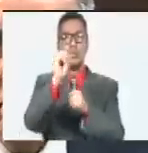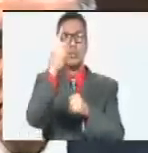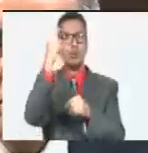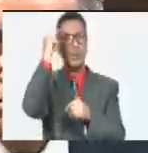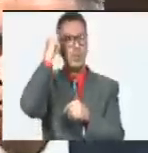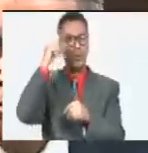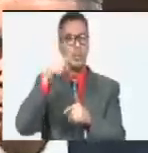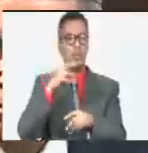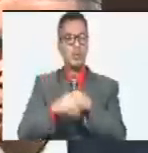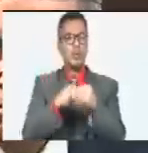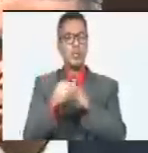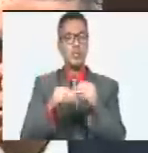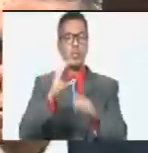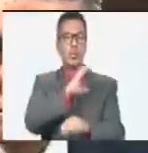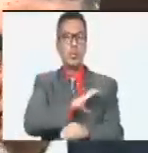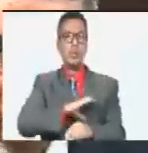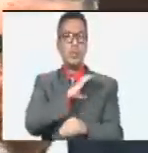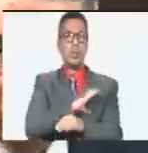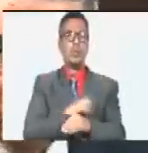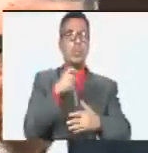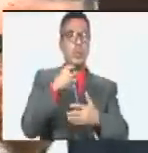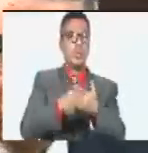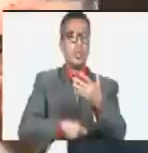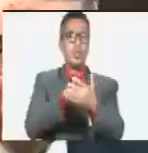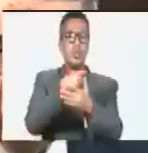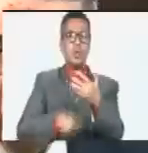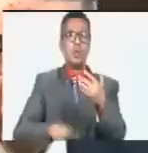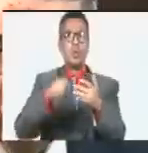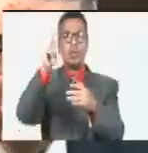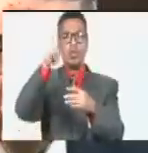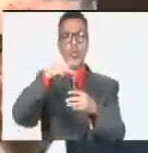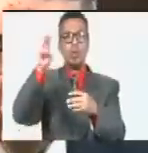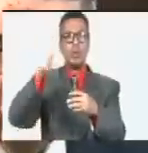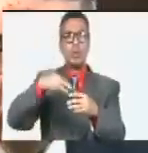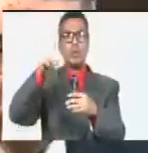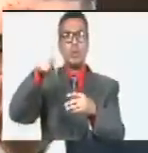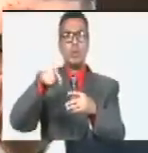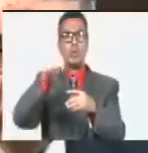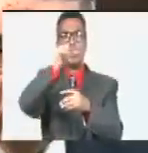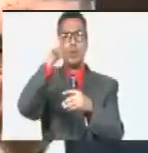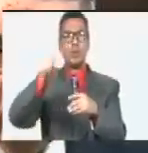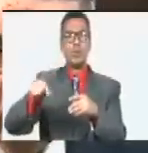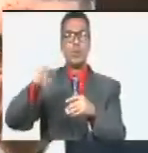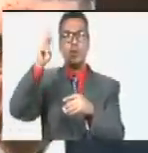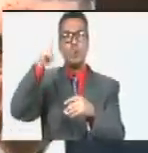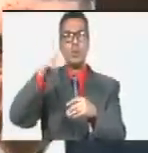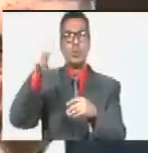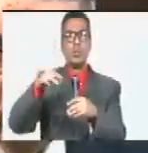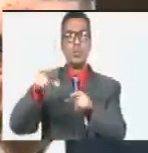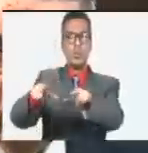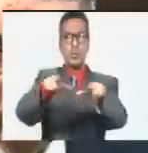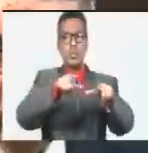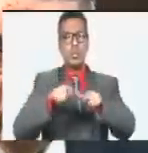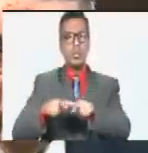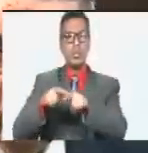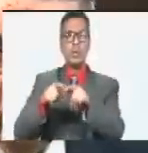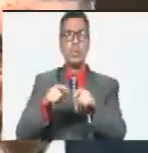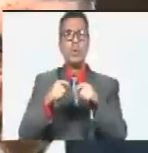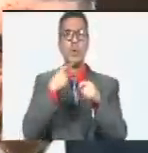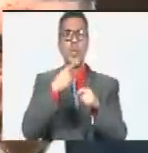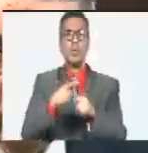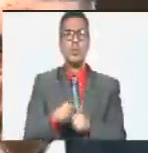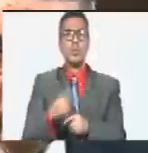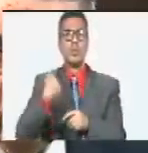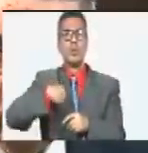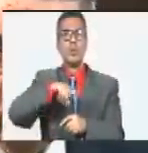esta comisión de eliminarle las rayas a ese territorio, el Esequibo, como un territorio en reclamación, pues eso no es un territorio, es un